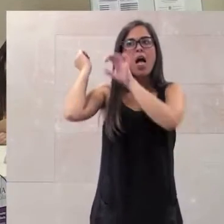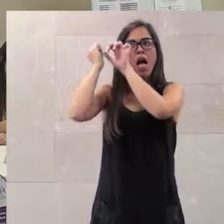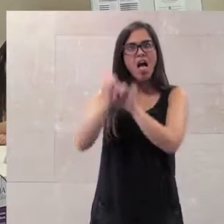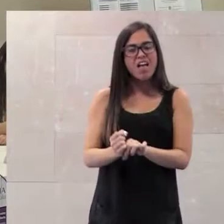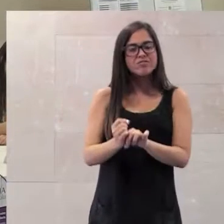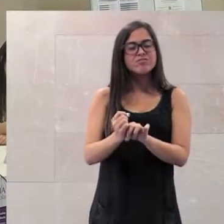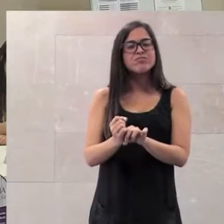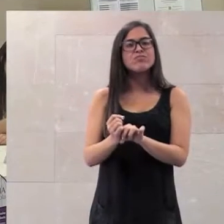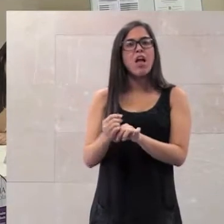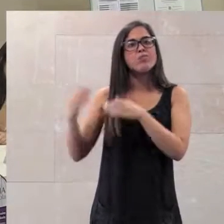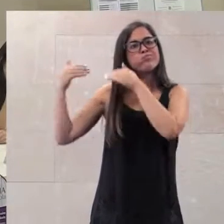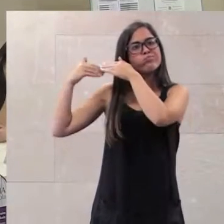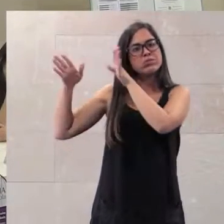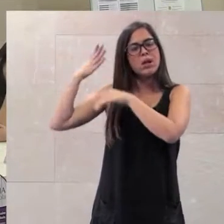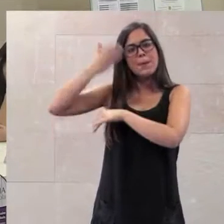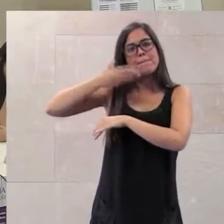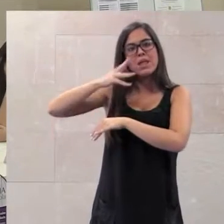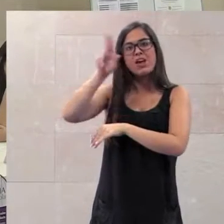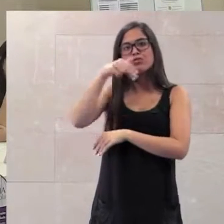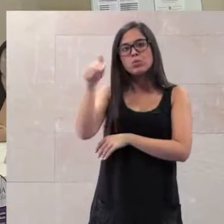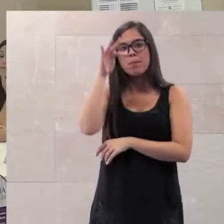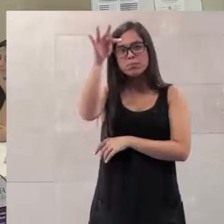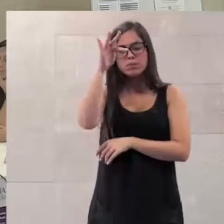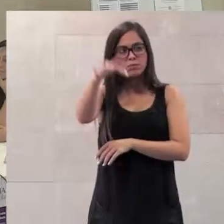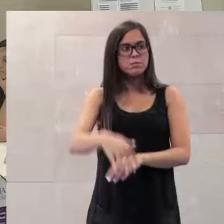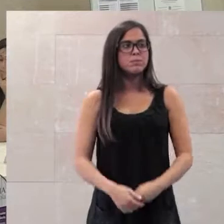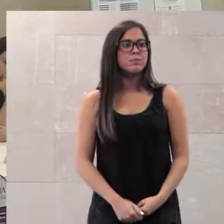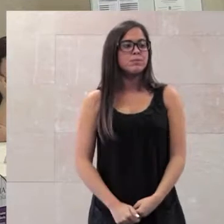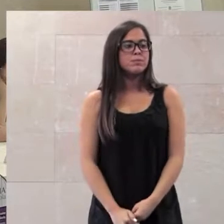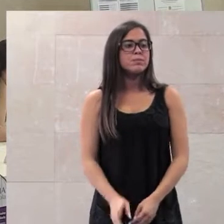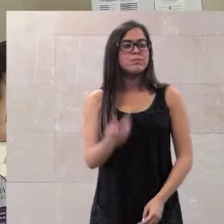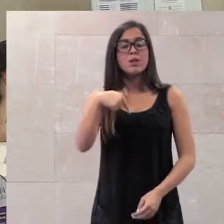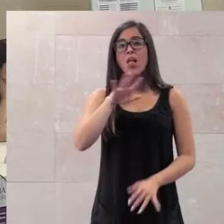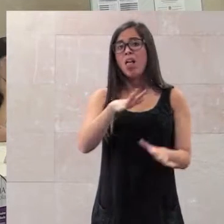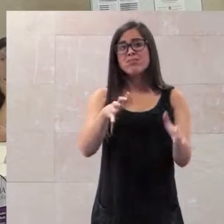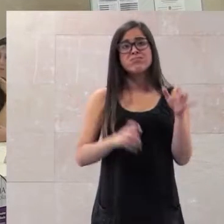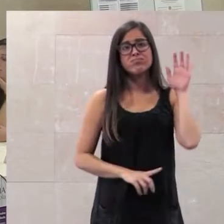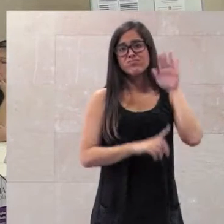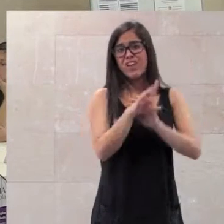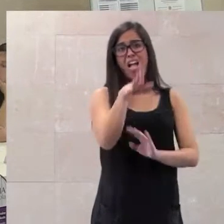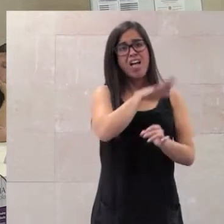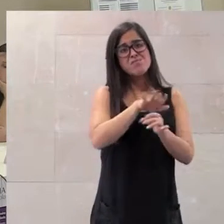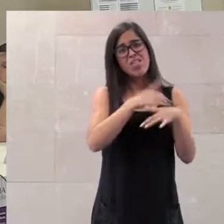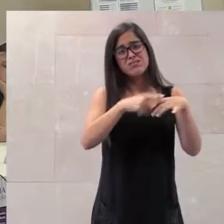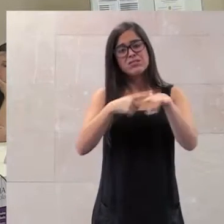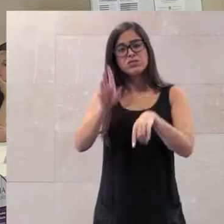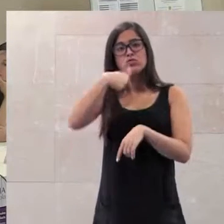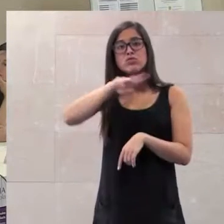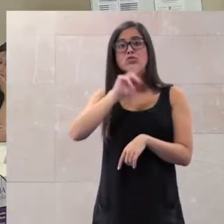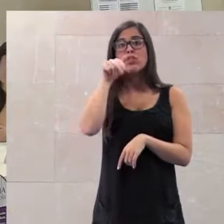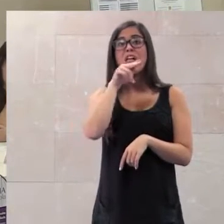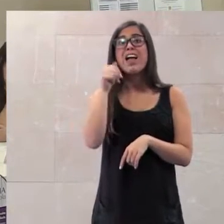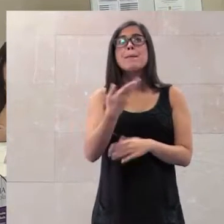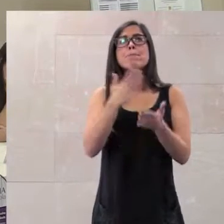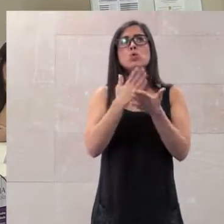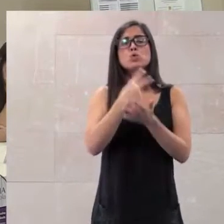escuela, los resultados son muy positivos, hemos logrado avanzar en muchísimos temas, sacamos una media de 20 cursos